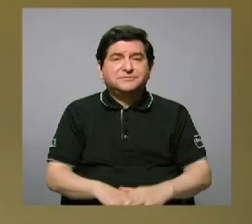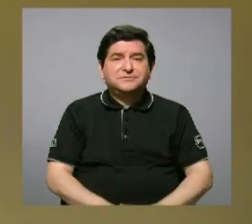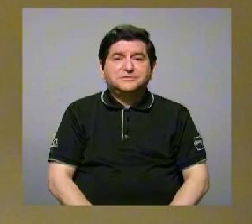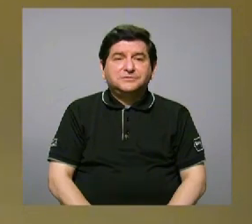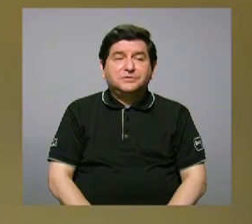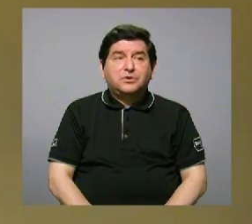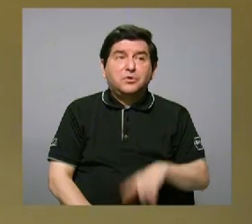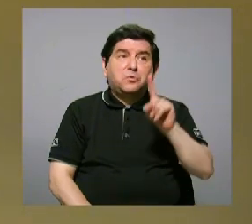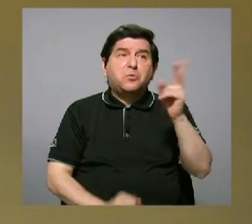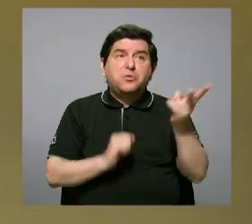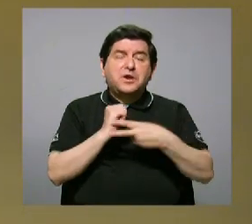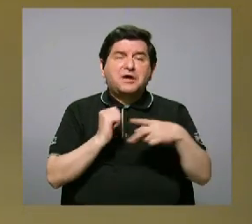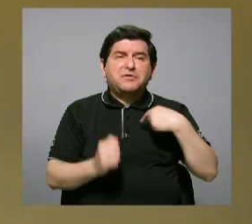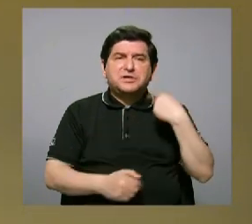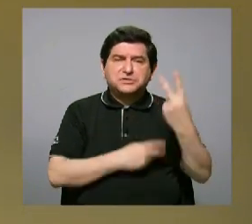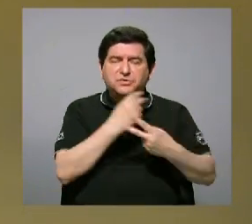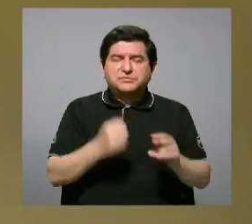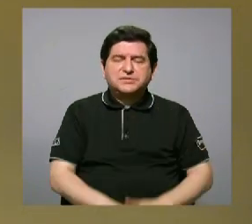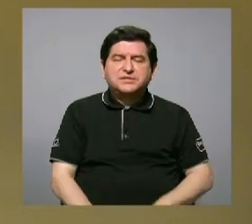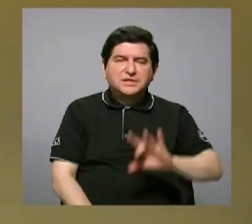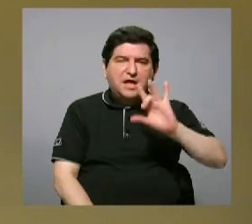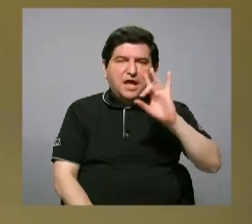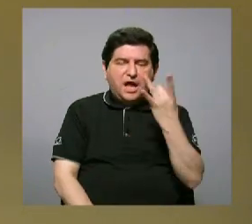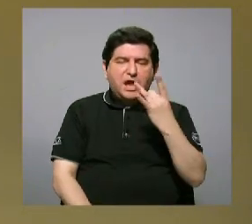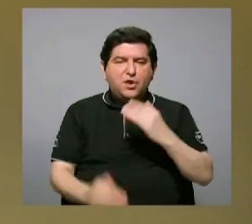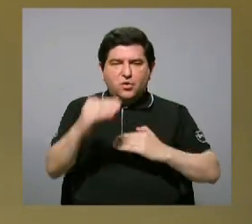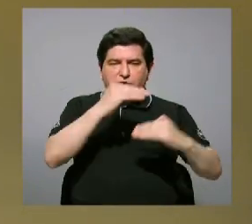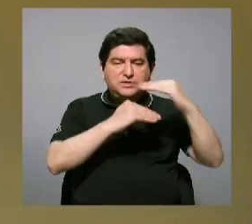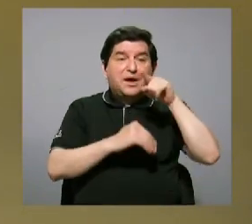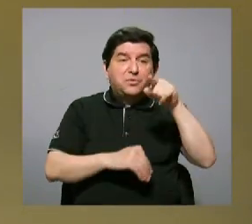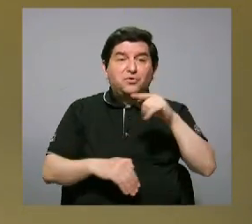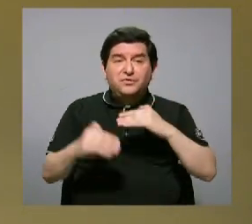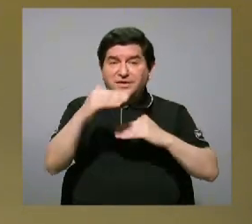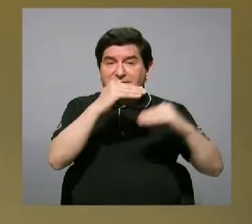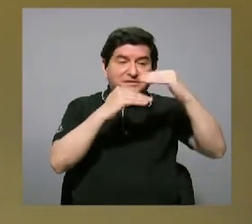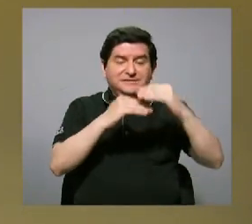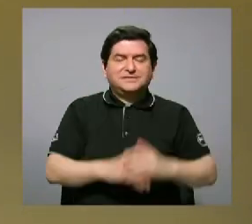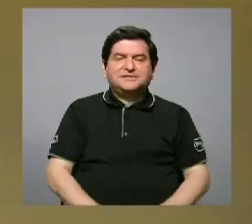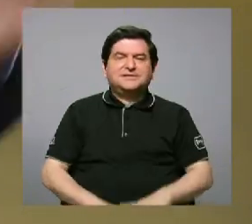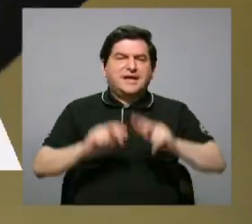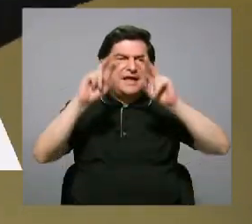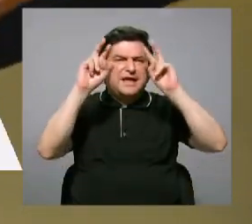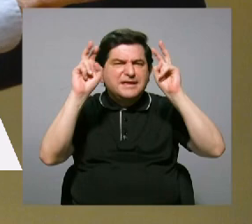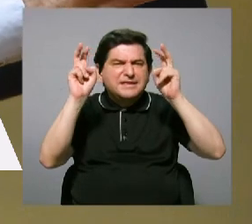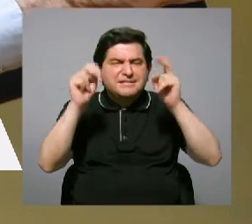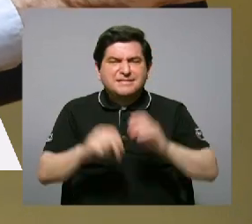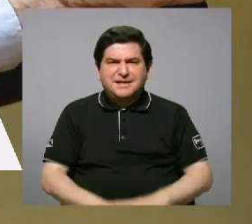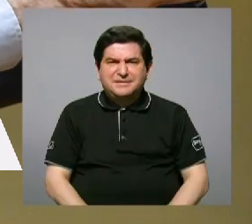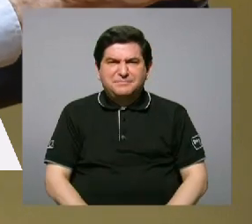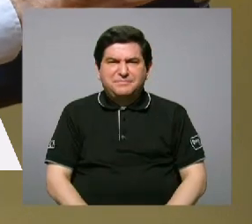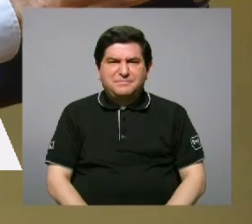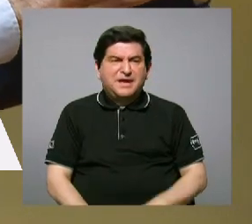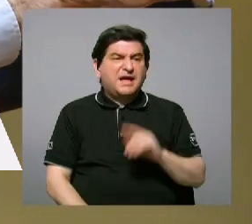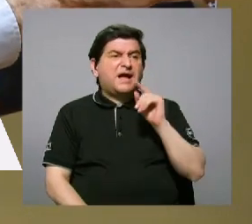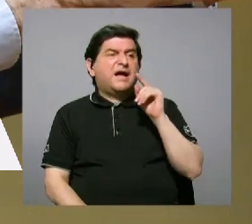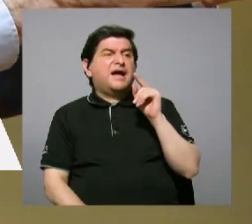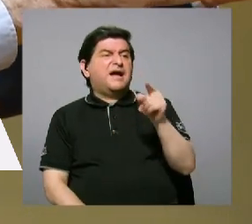yo alguna vez visité el 8º piso de ese edificio, y uno de los temas ahí eso es de